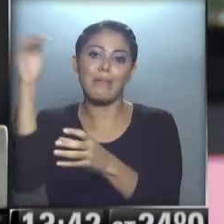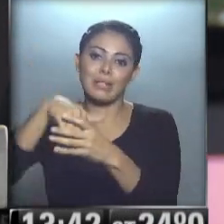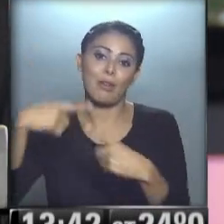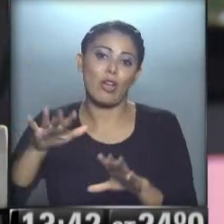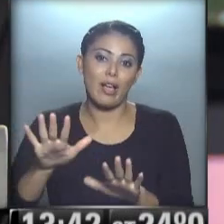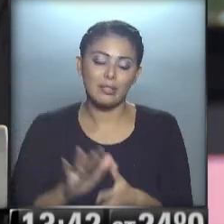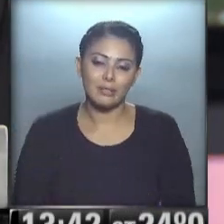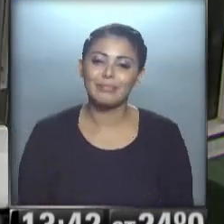cosas así gracias Emilio